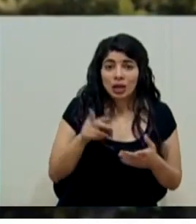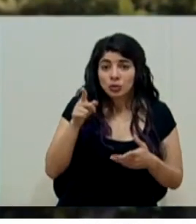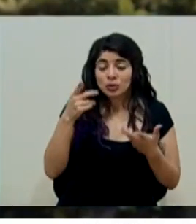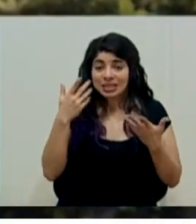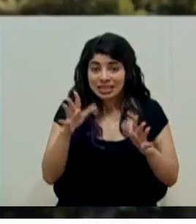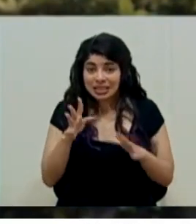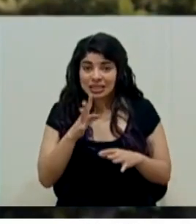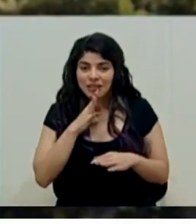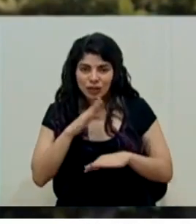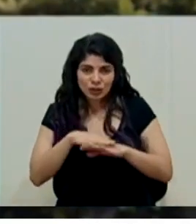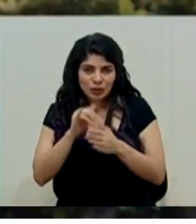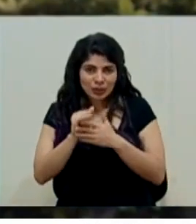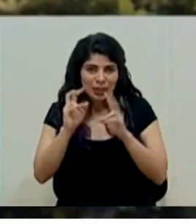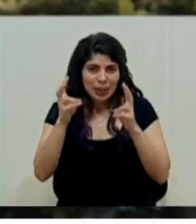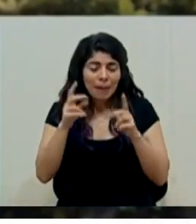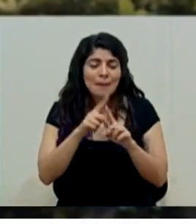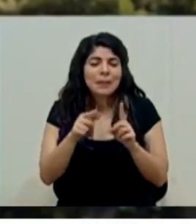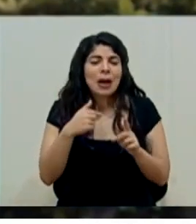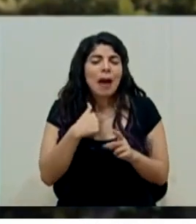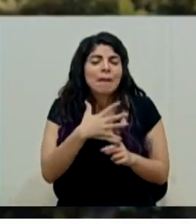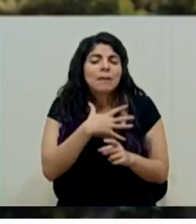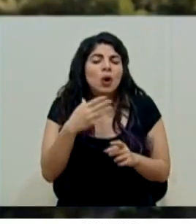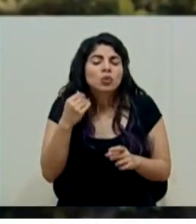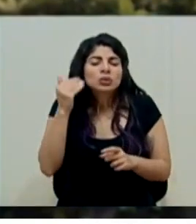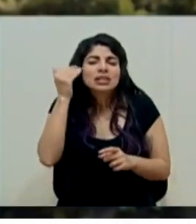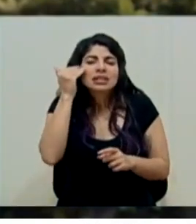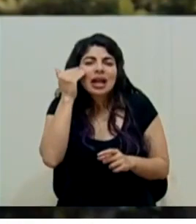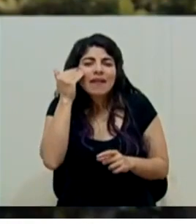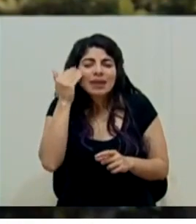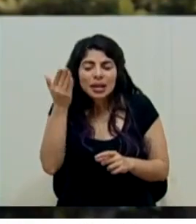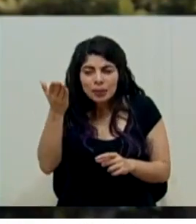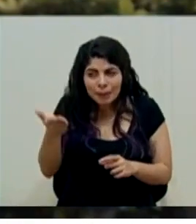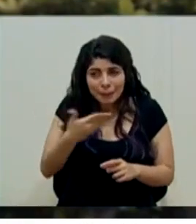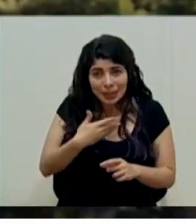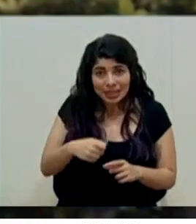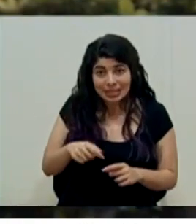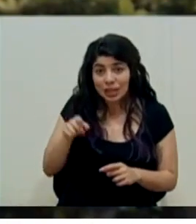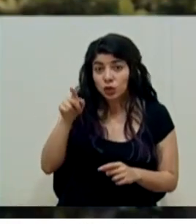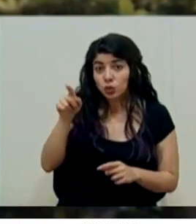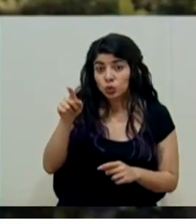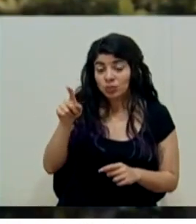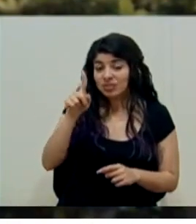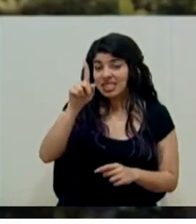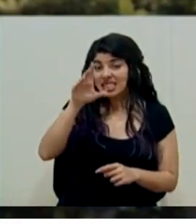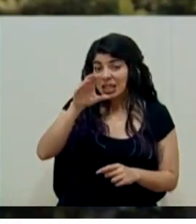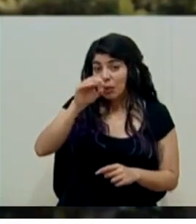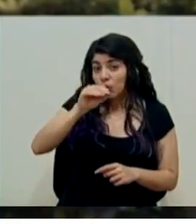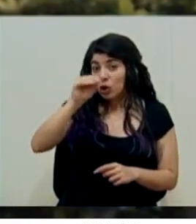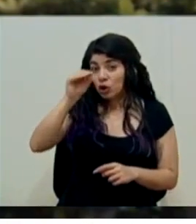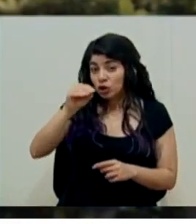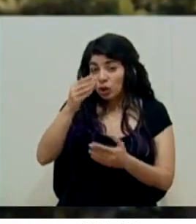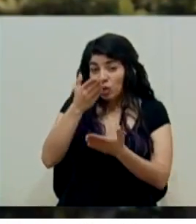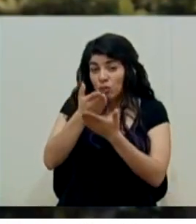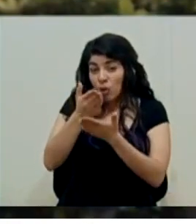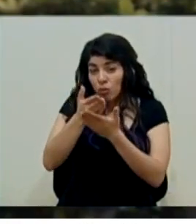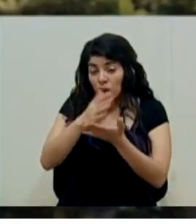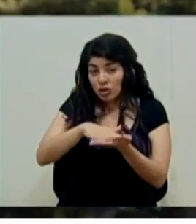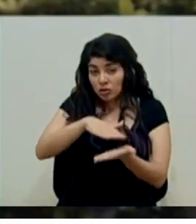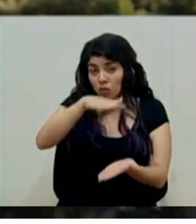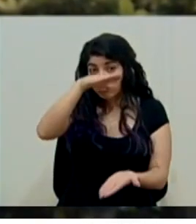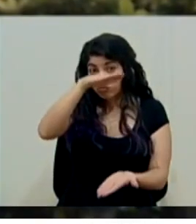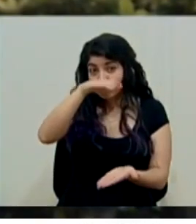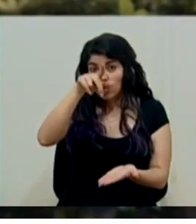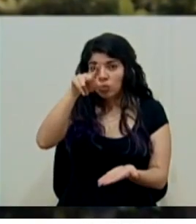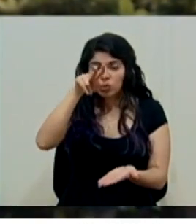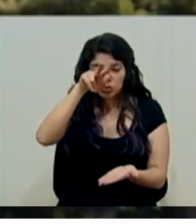referido respecto a este tema, pero me gustaría saber, señor presidente, que si usted del 100% de las propuestas que se le va a hacer al FMI,